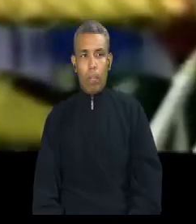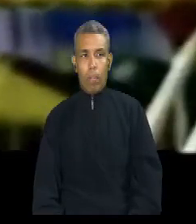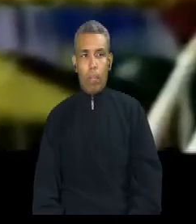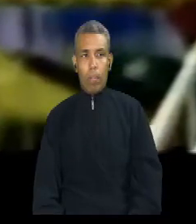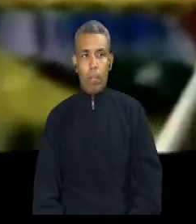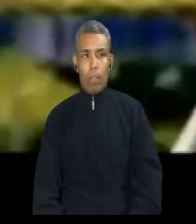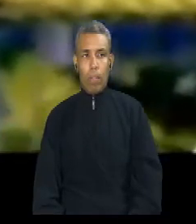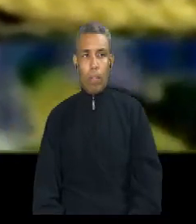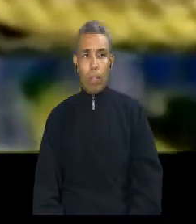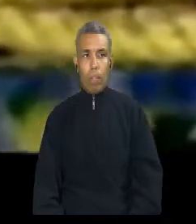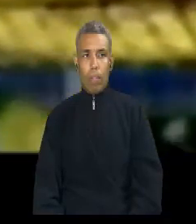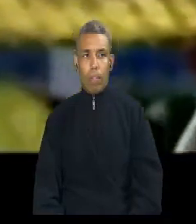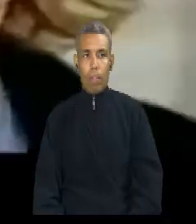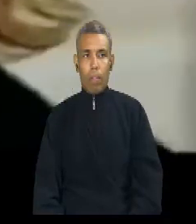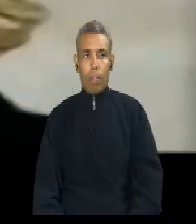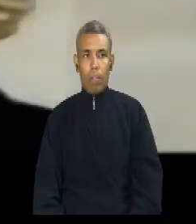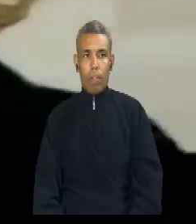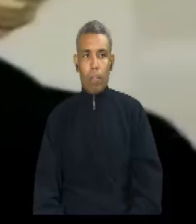eres